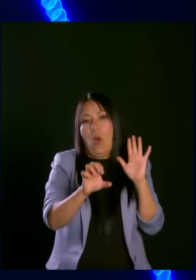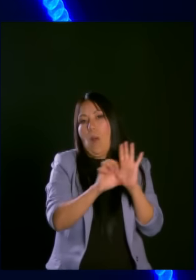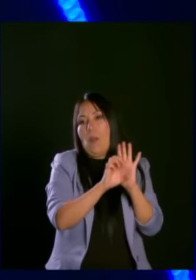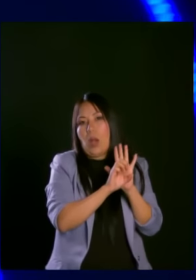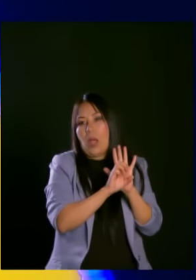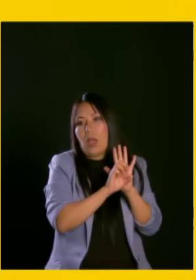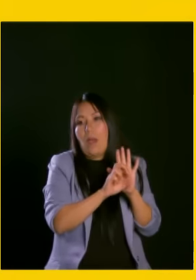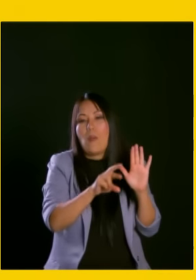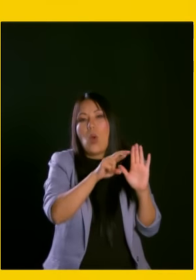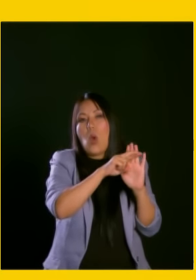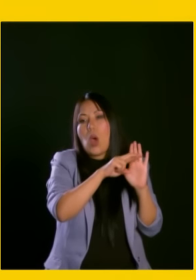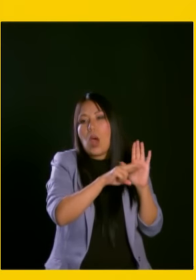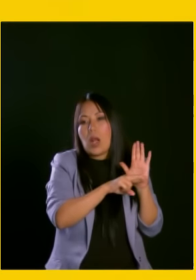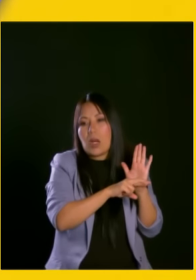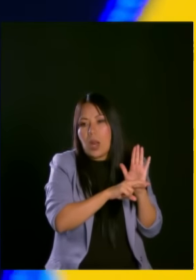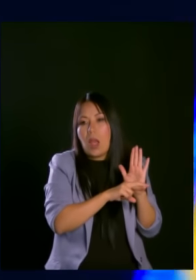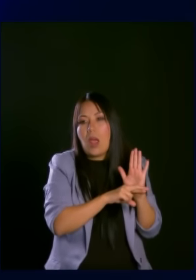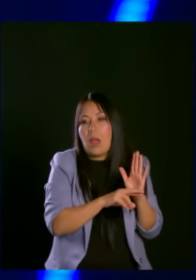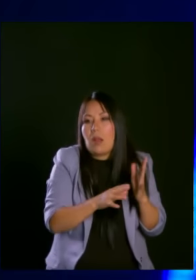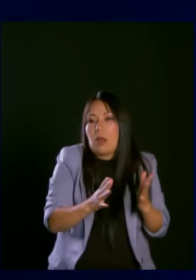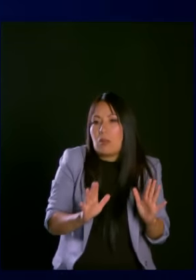¿verdad? Y la ley